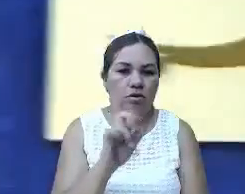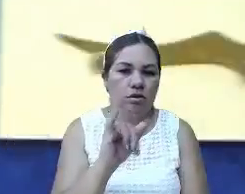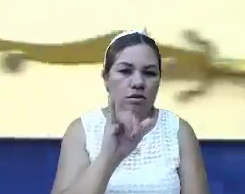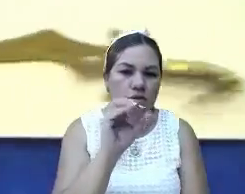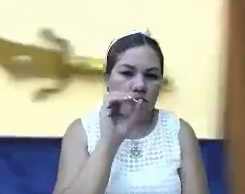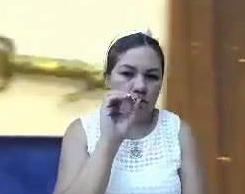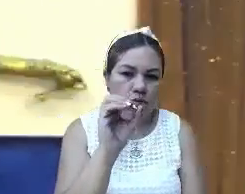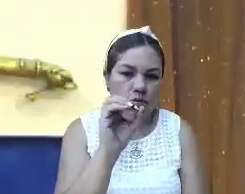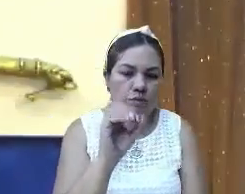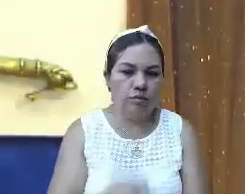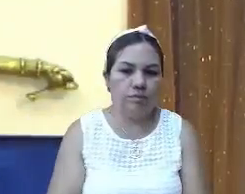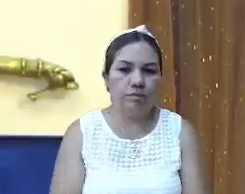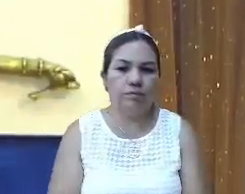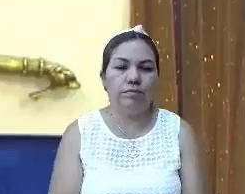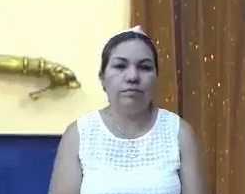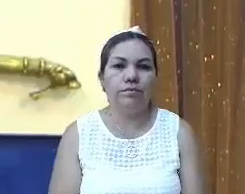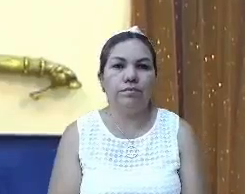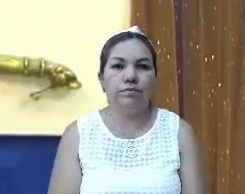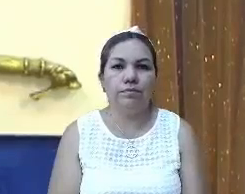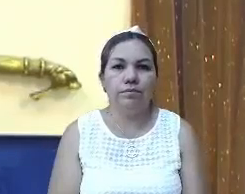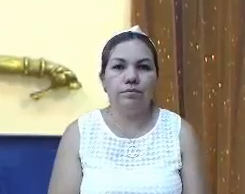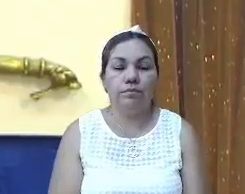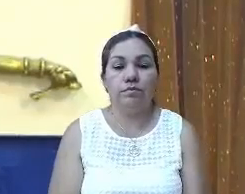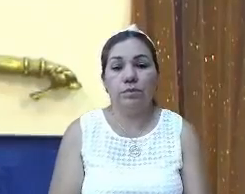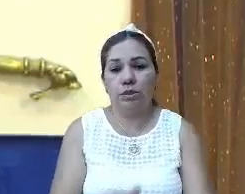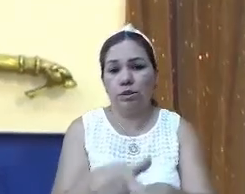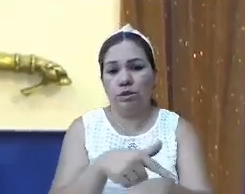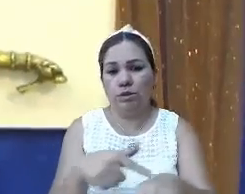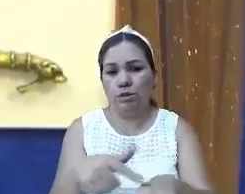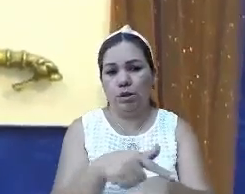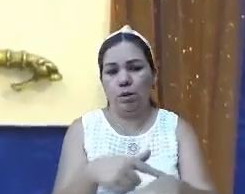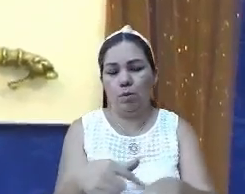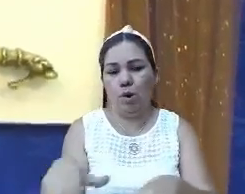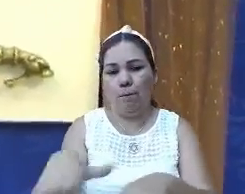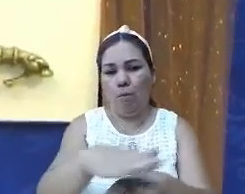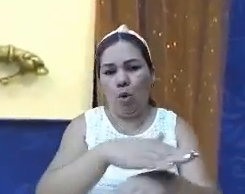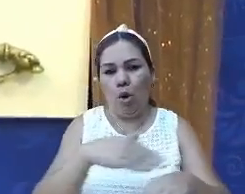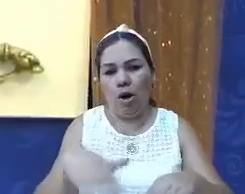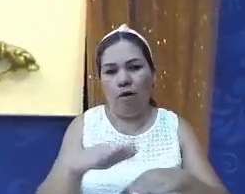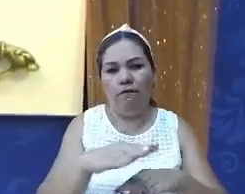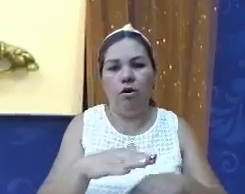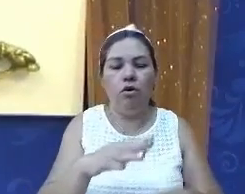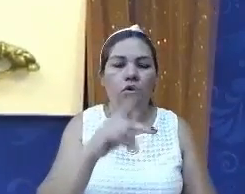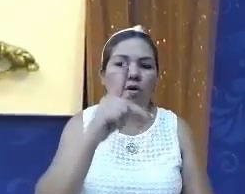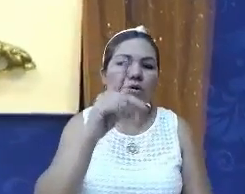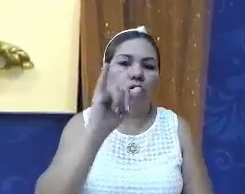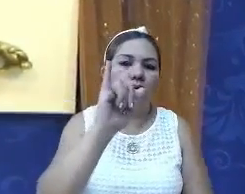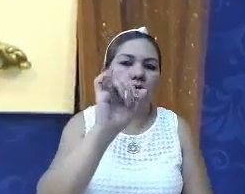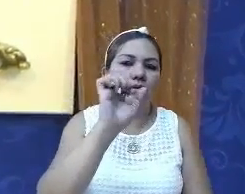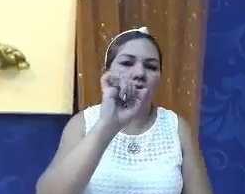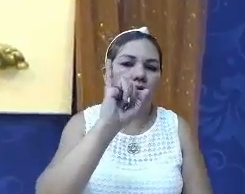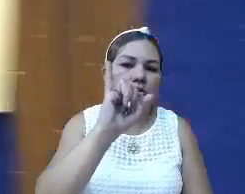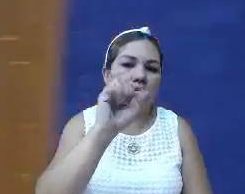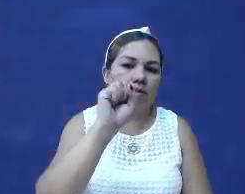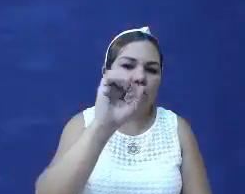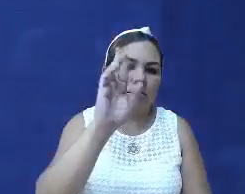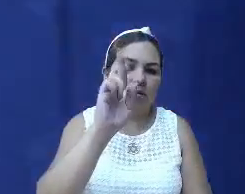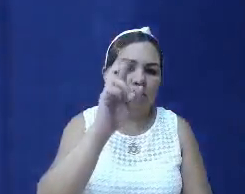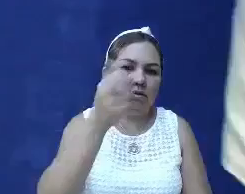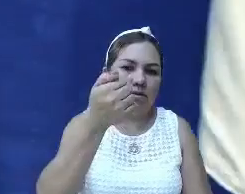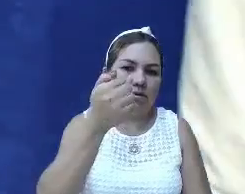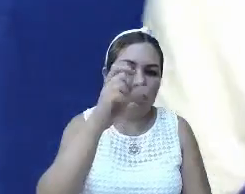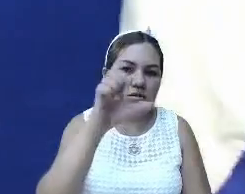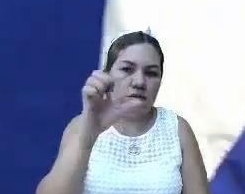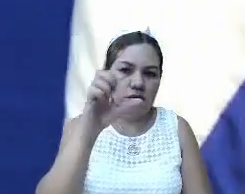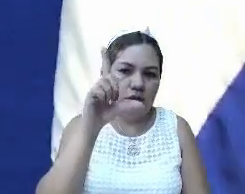de que el pueblo de Israel se empezó a multiplicar ahí en Egipto,